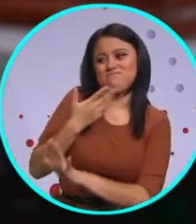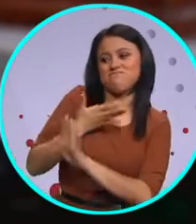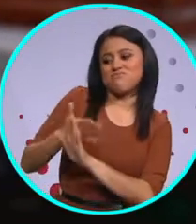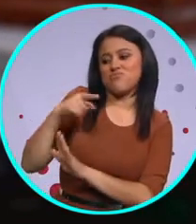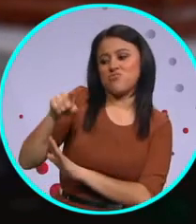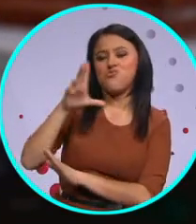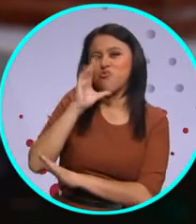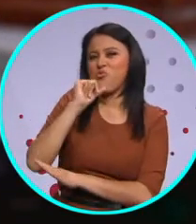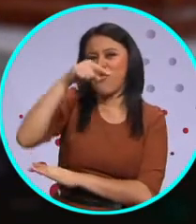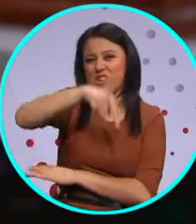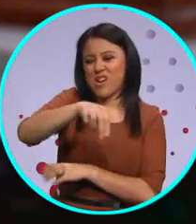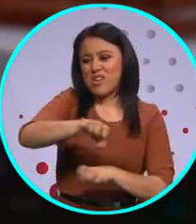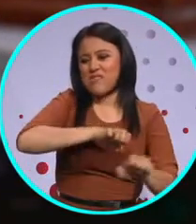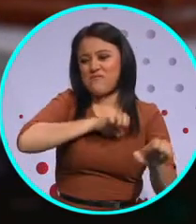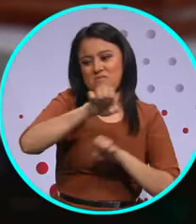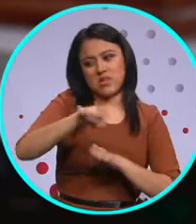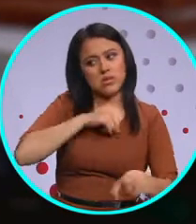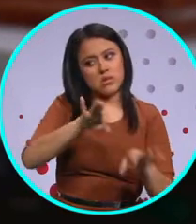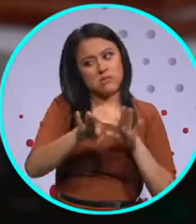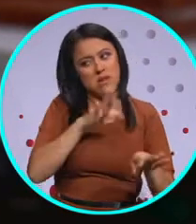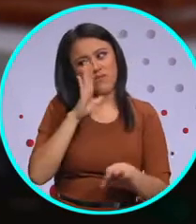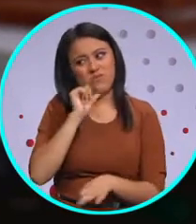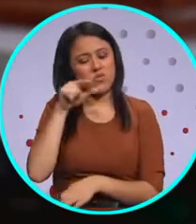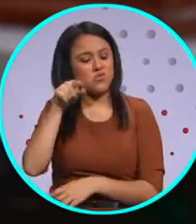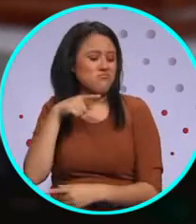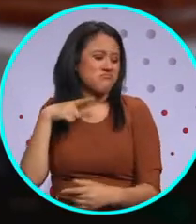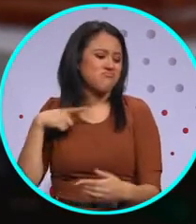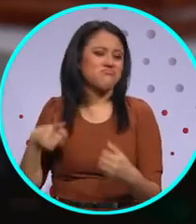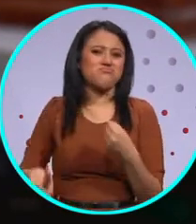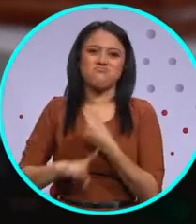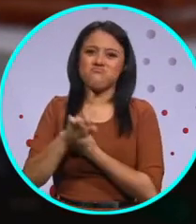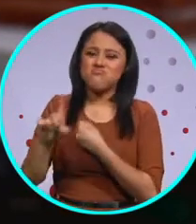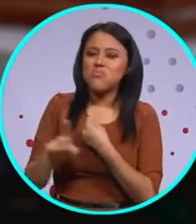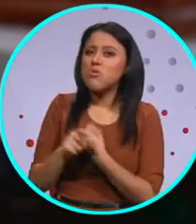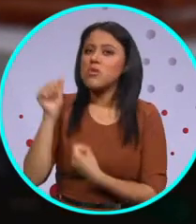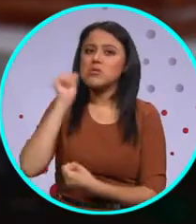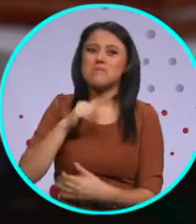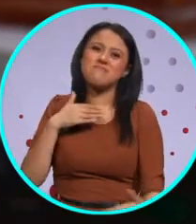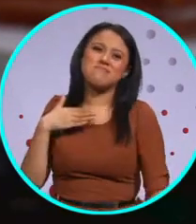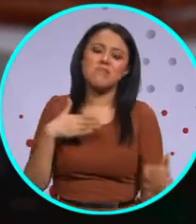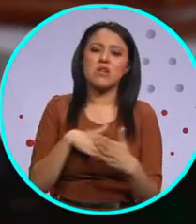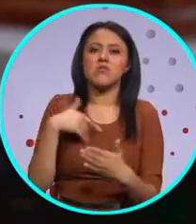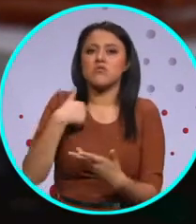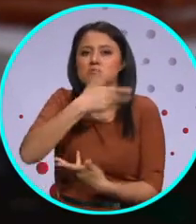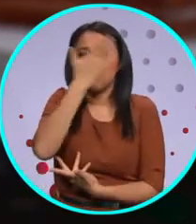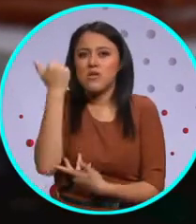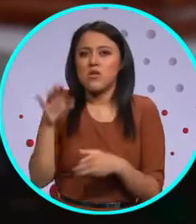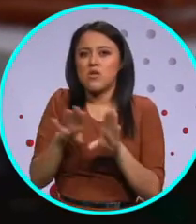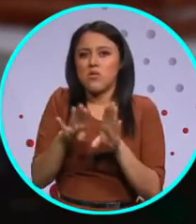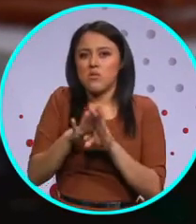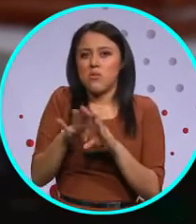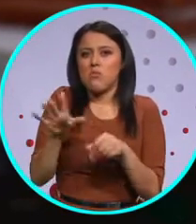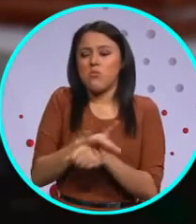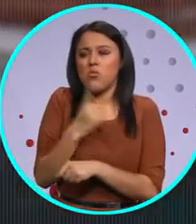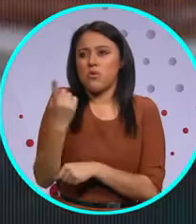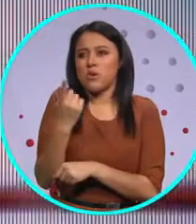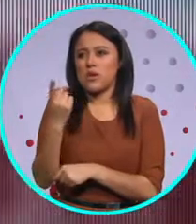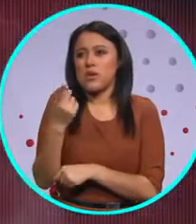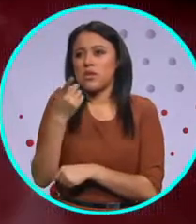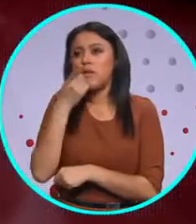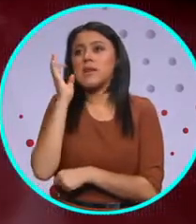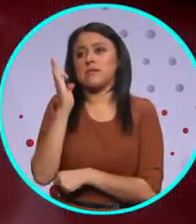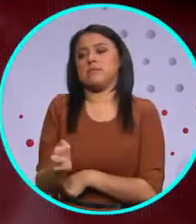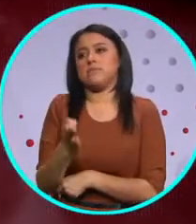estorbo en su empresa que una piedra en el zapato de él y que no sabía dónde tiene la cabeza porque cuando me contrato